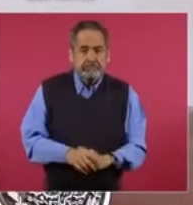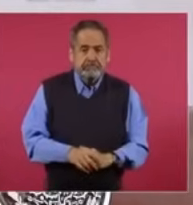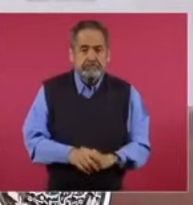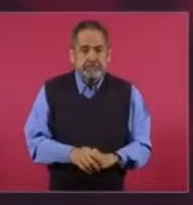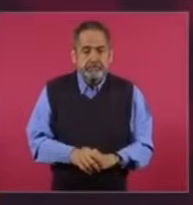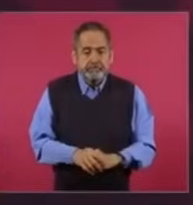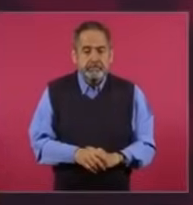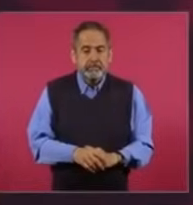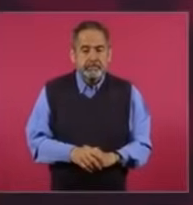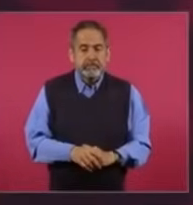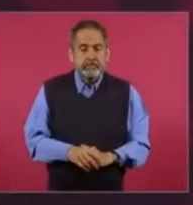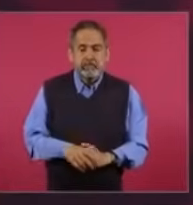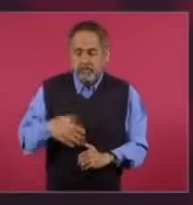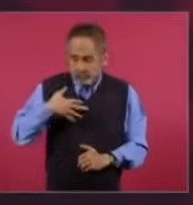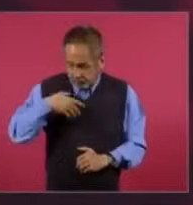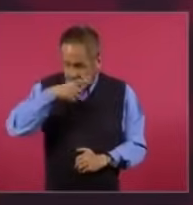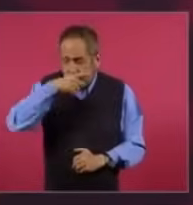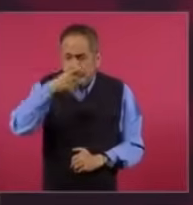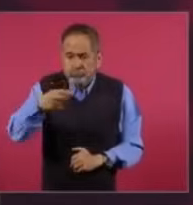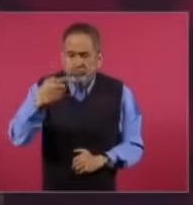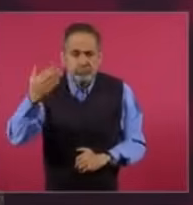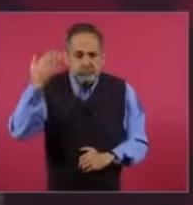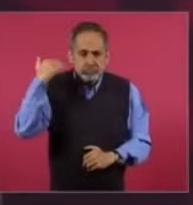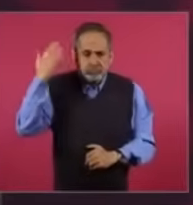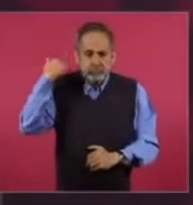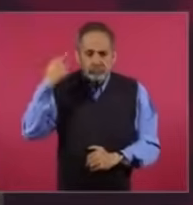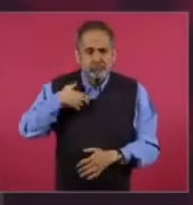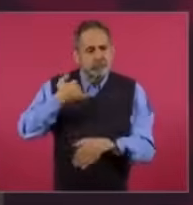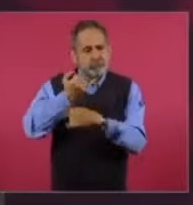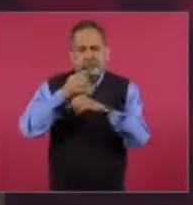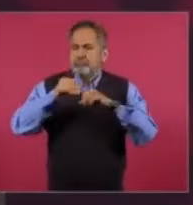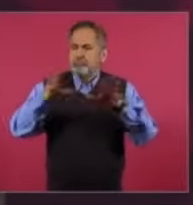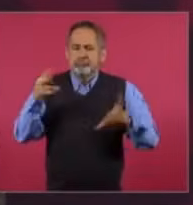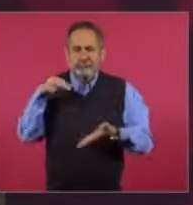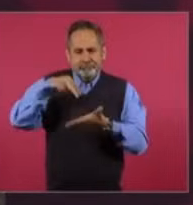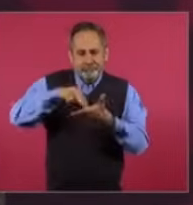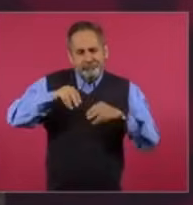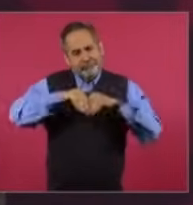Lo dije hace unos días en el informe.